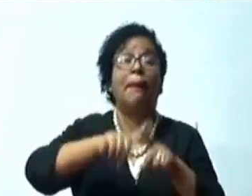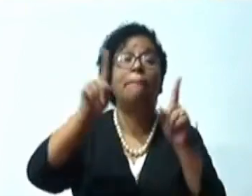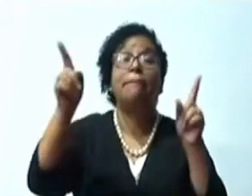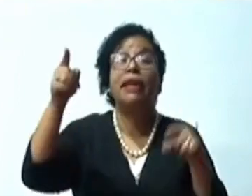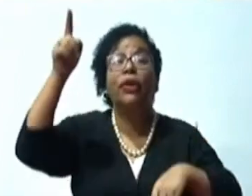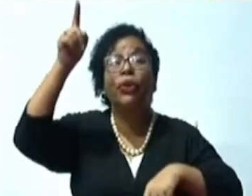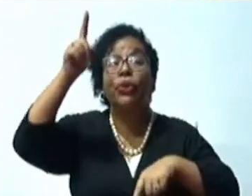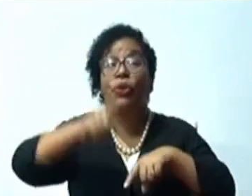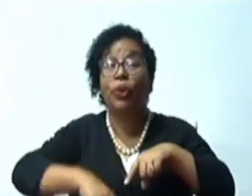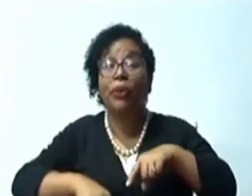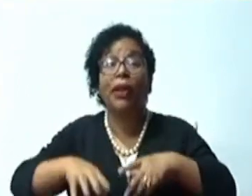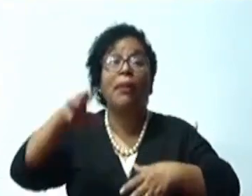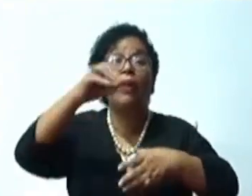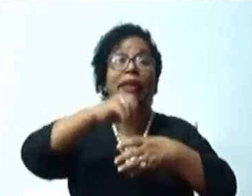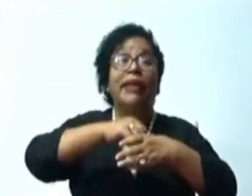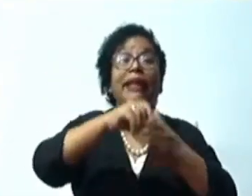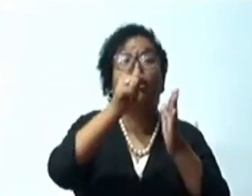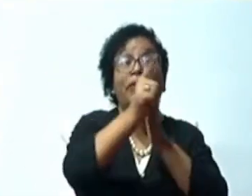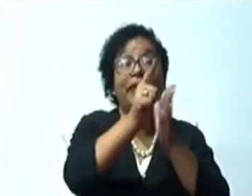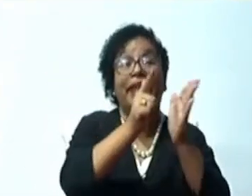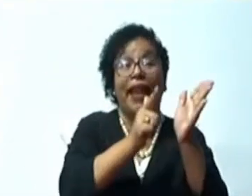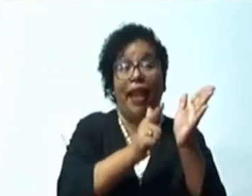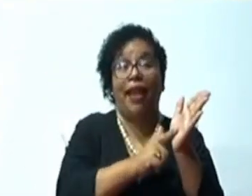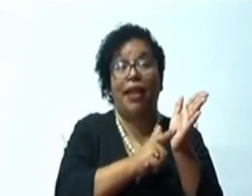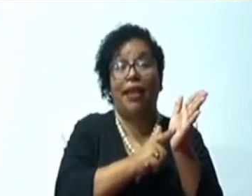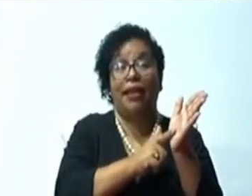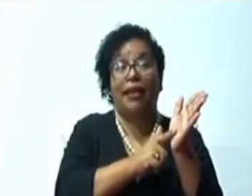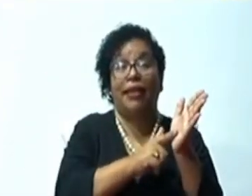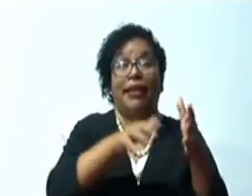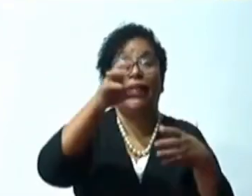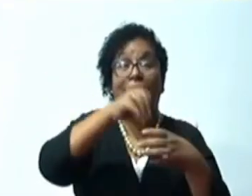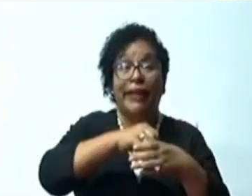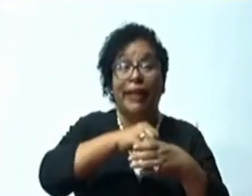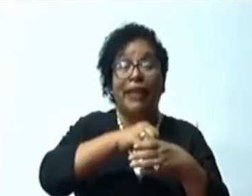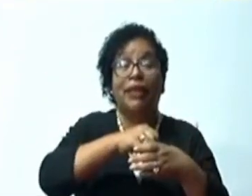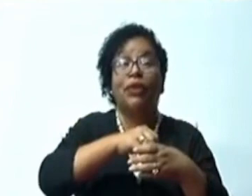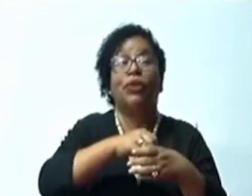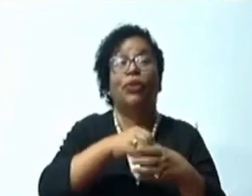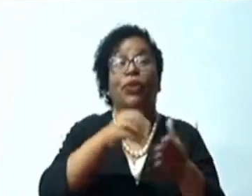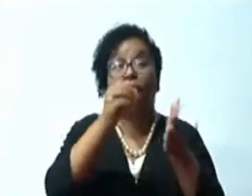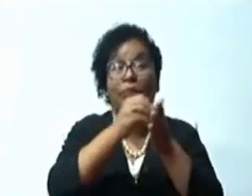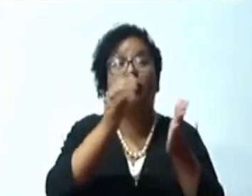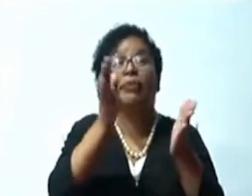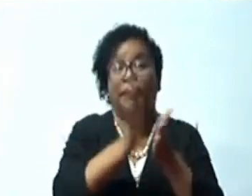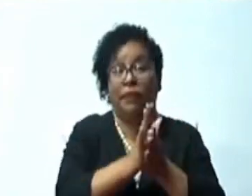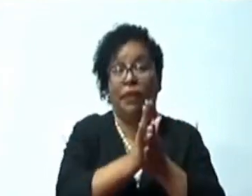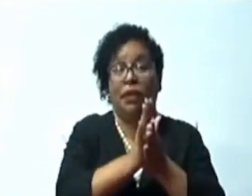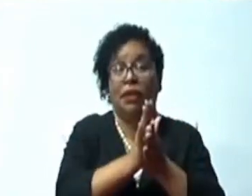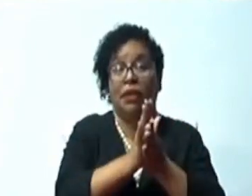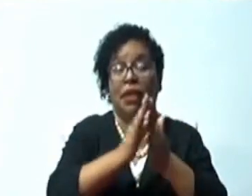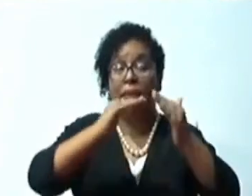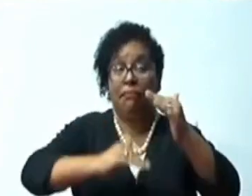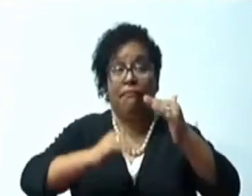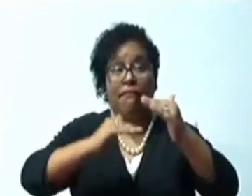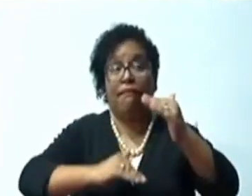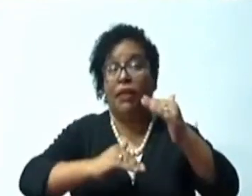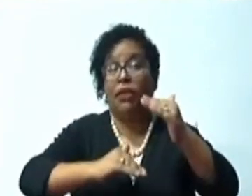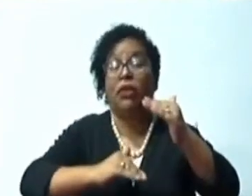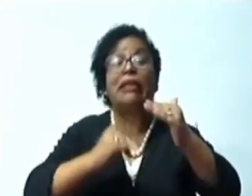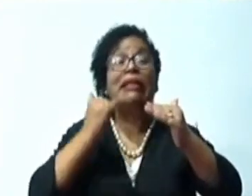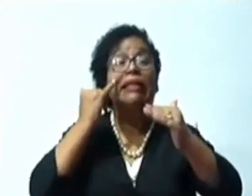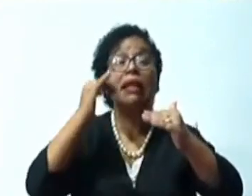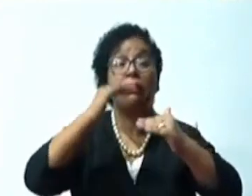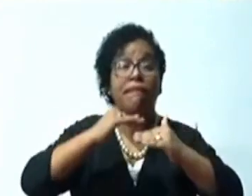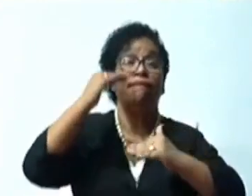caben en el mínimo. Si fuera el mínimo, si fuera el máximo, bueno, si cupiera, pero no